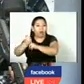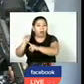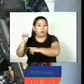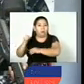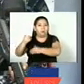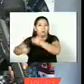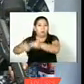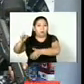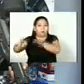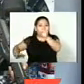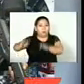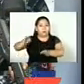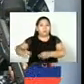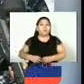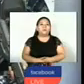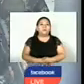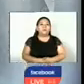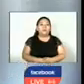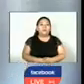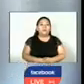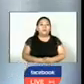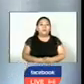procesado en los tribunales correspondientes.